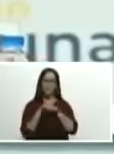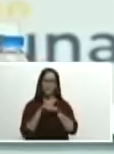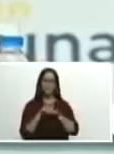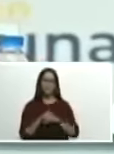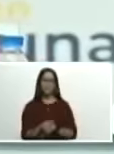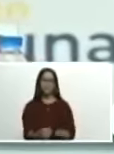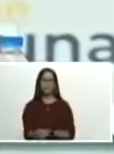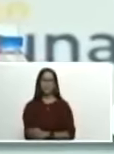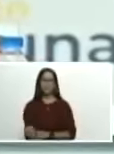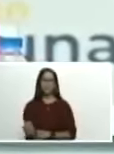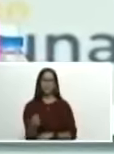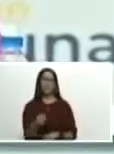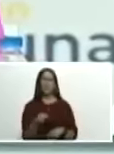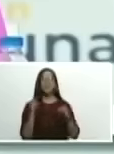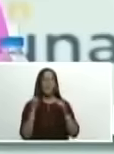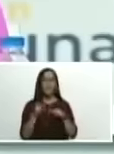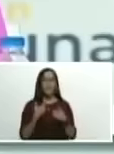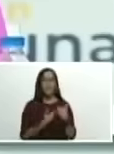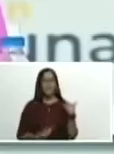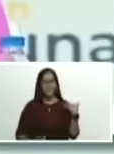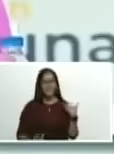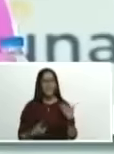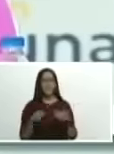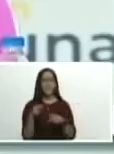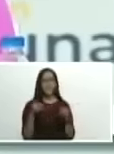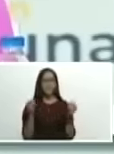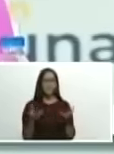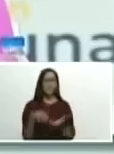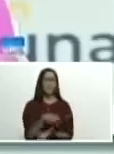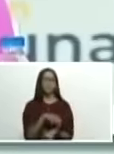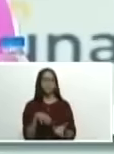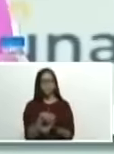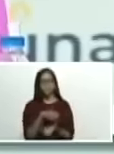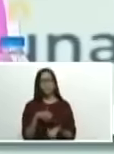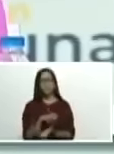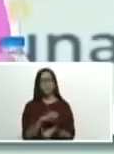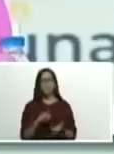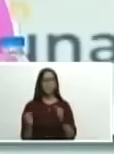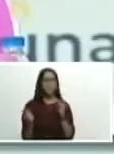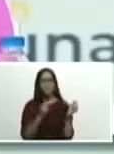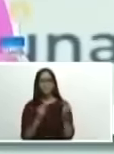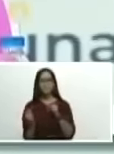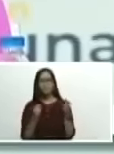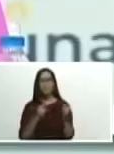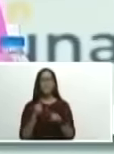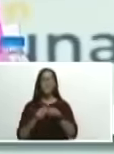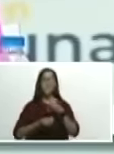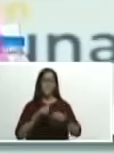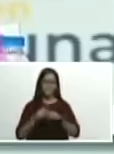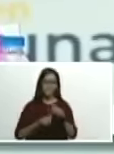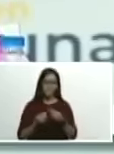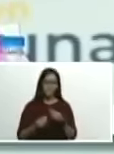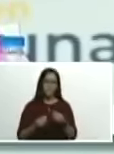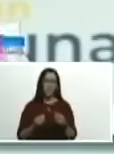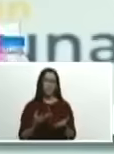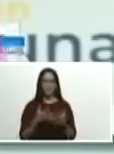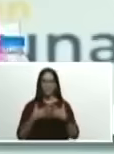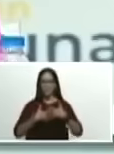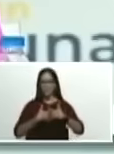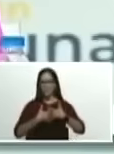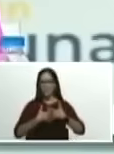Y allí, presidente, en esta controversia, además, que han sembrado a través de